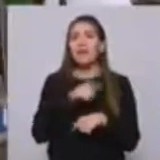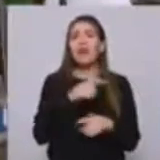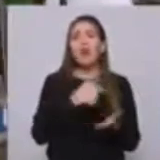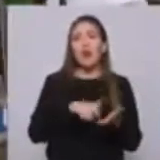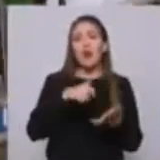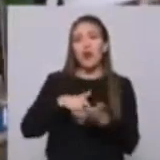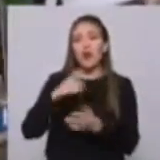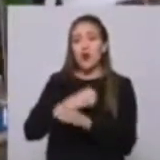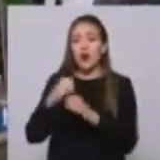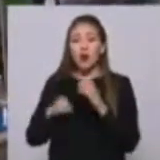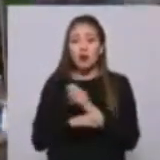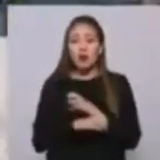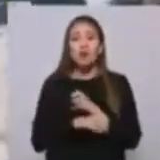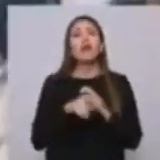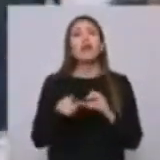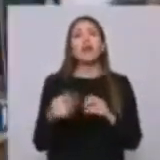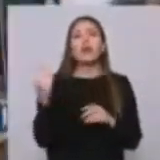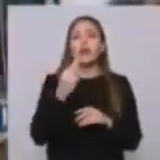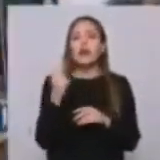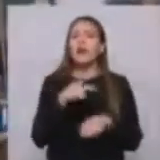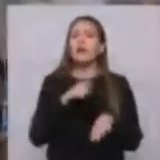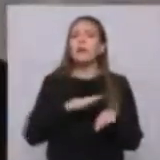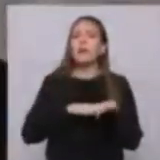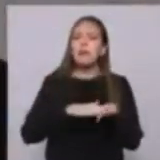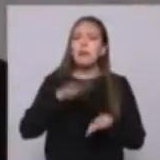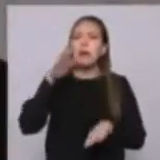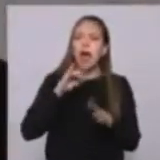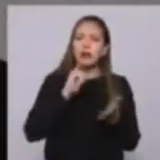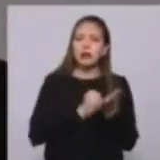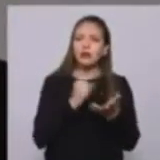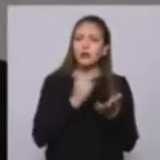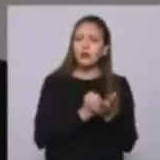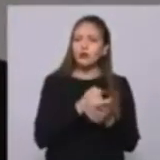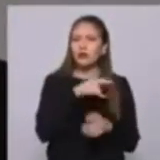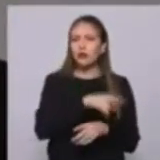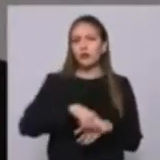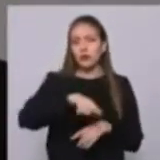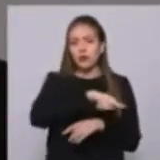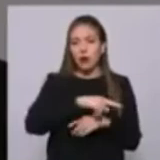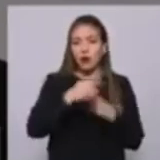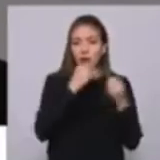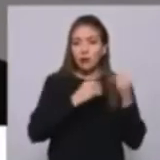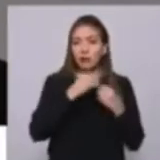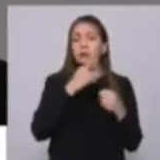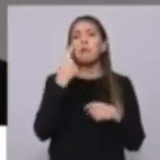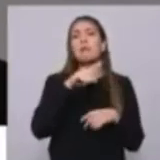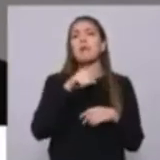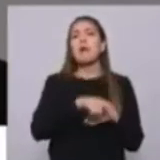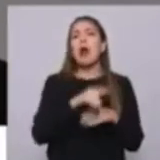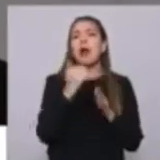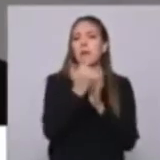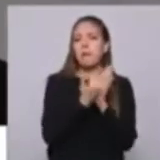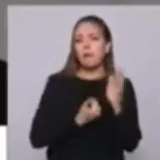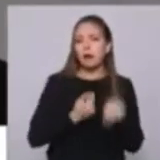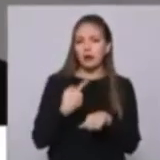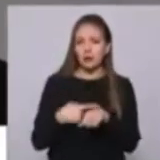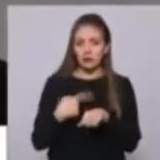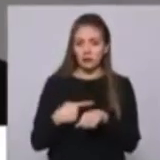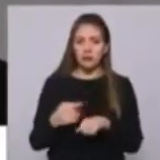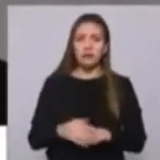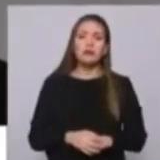salud es aumentar impuestos a estos. Un ajuste de impuestos, de acuerdo a las